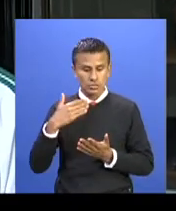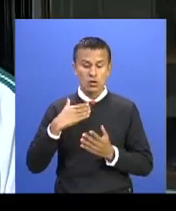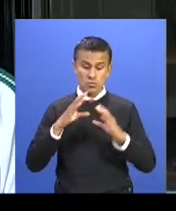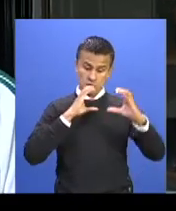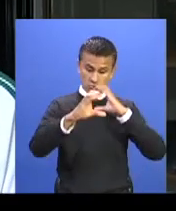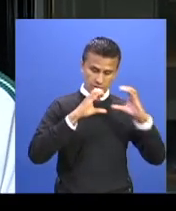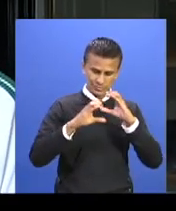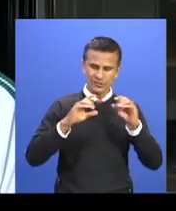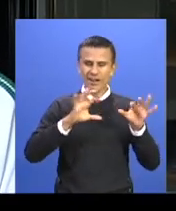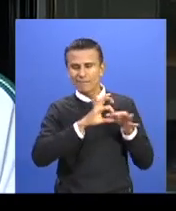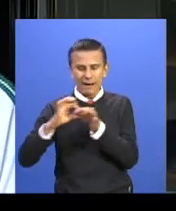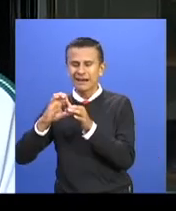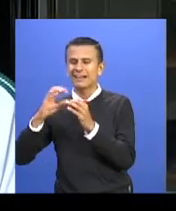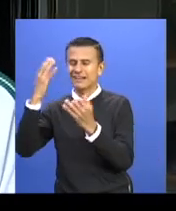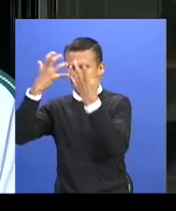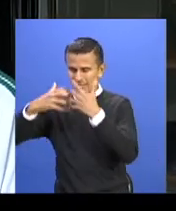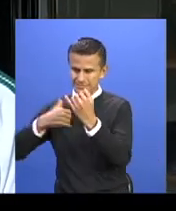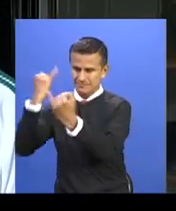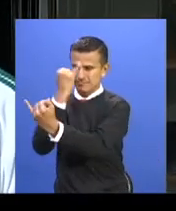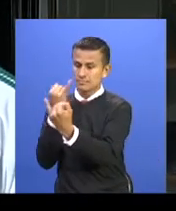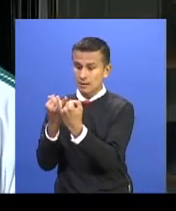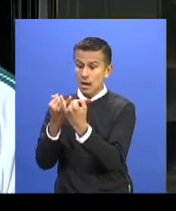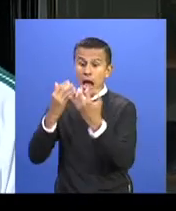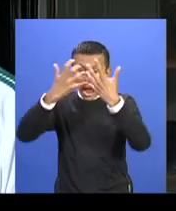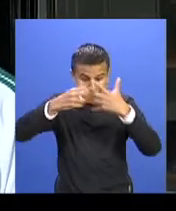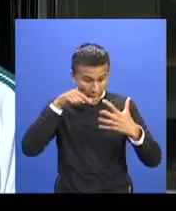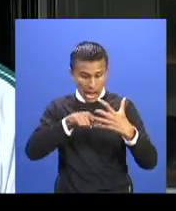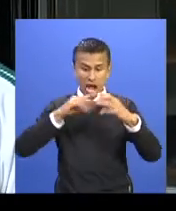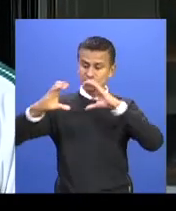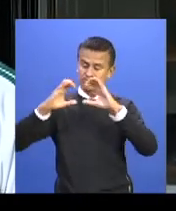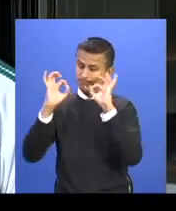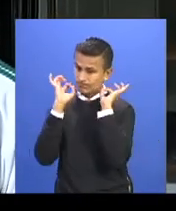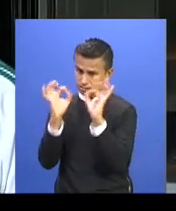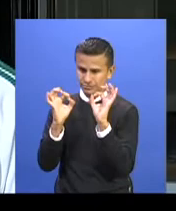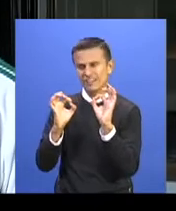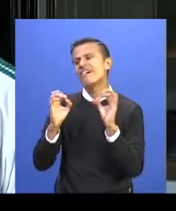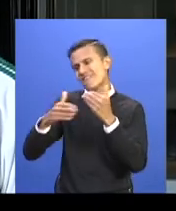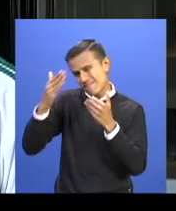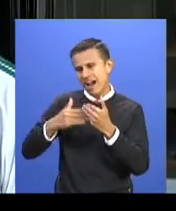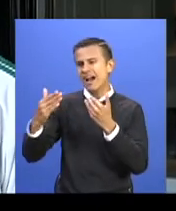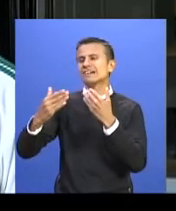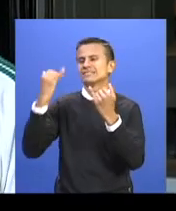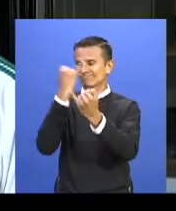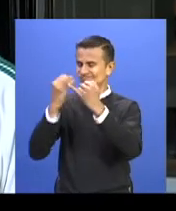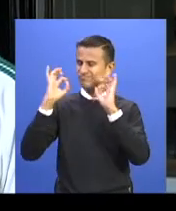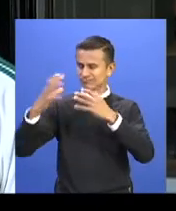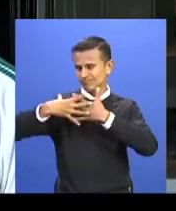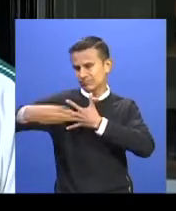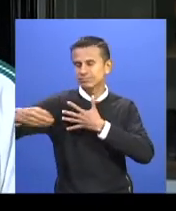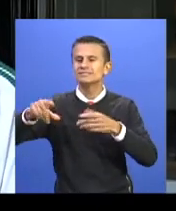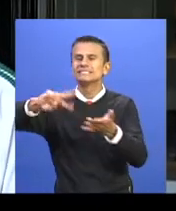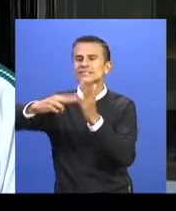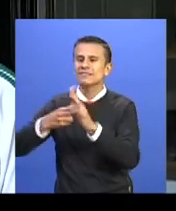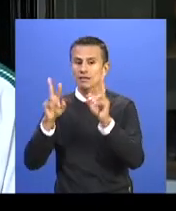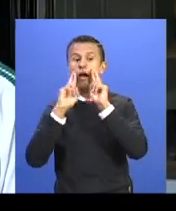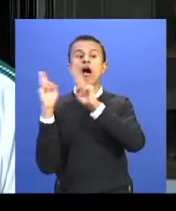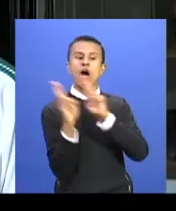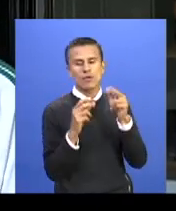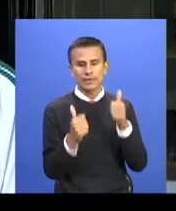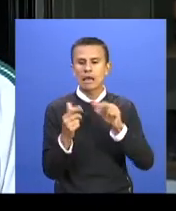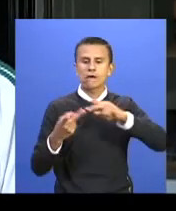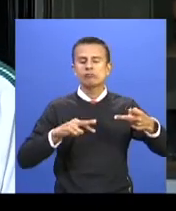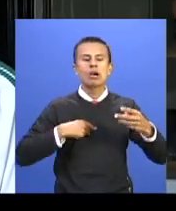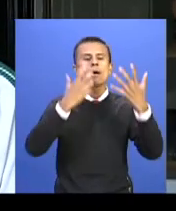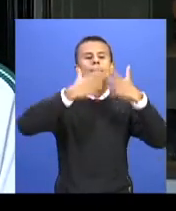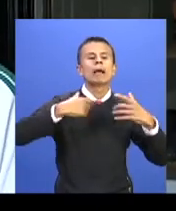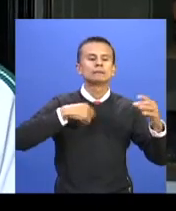va ligada a la reputación que tiene la empresa. Una empresa con una buena comunicación va a tener una reputación mucho mayor y va a ser más conocida que las empresas